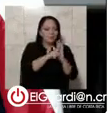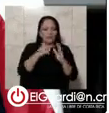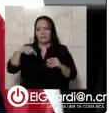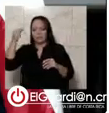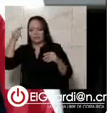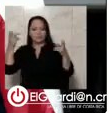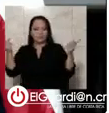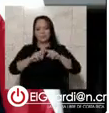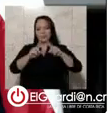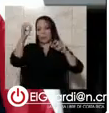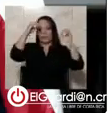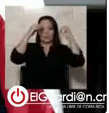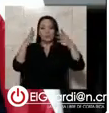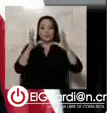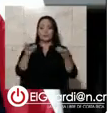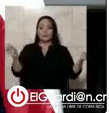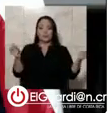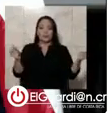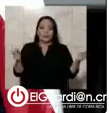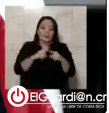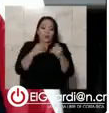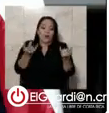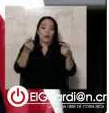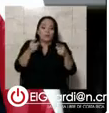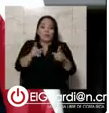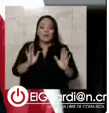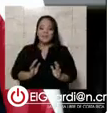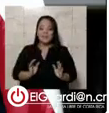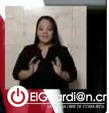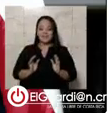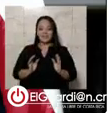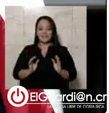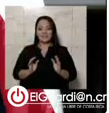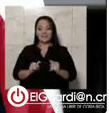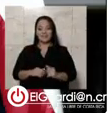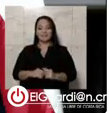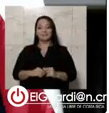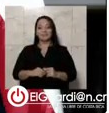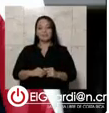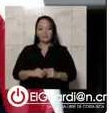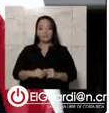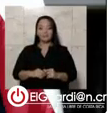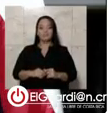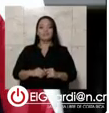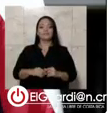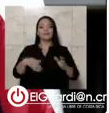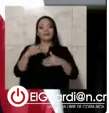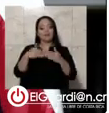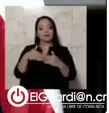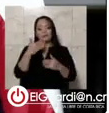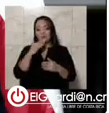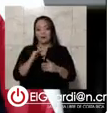se resolvió, y le acabo de decir cuáles son las consecuencias. El avance bastante raquítico, porque